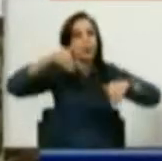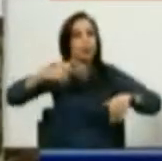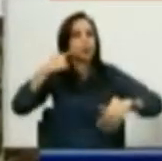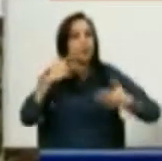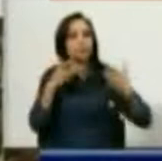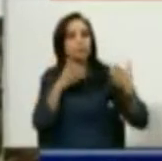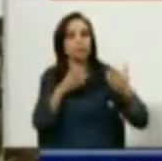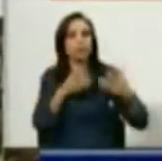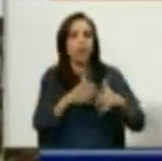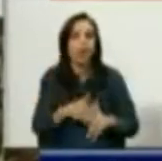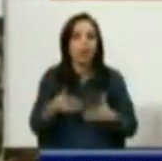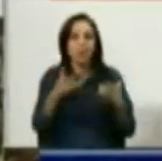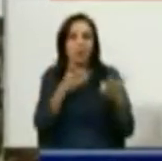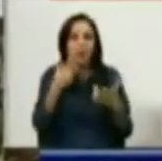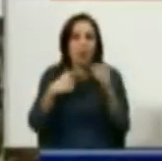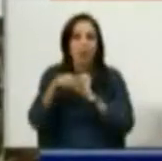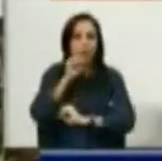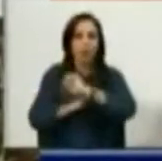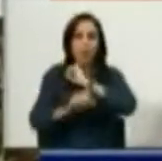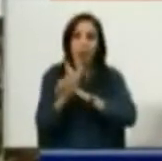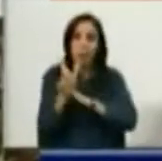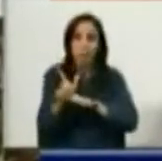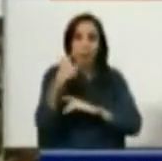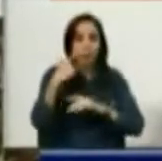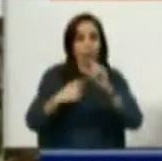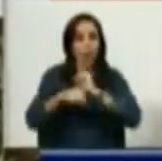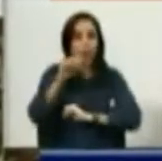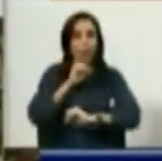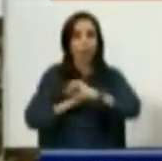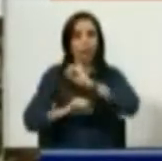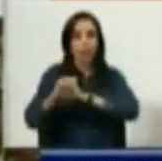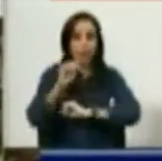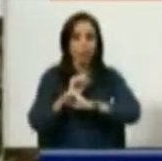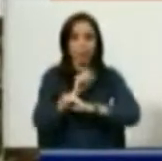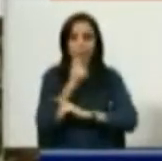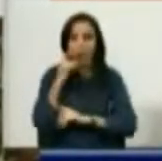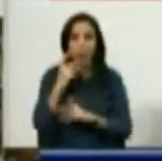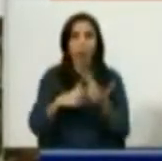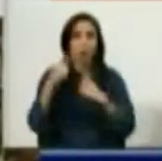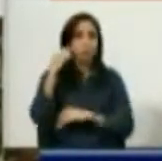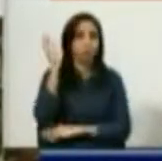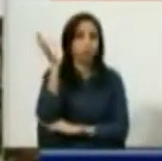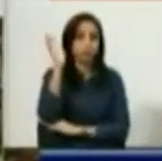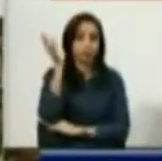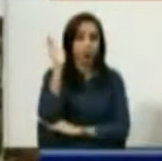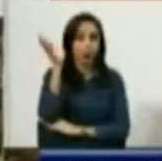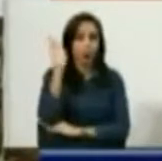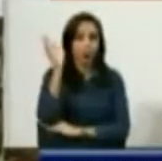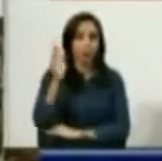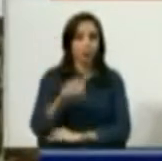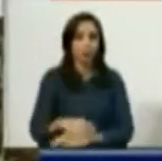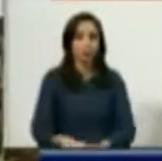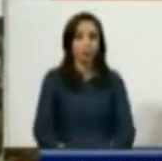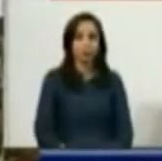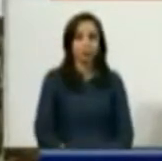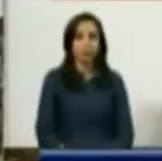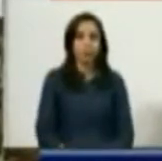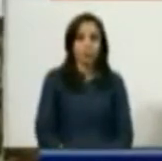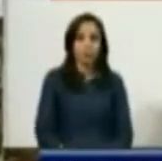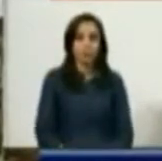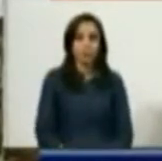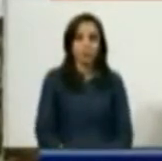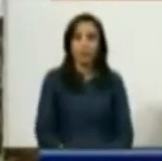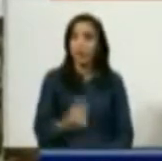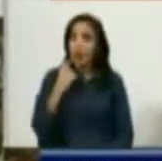batalla el partido socialista Unido de Venezuela en plena pelea llamó un congreso en plena derrota para revisarnos